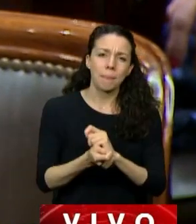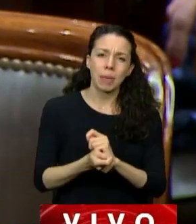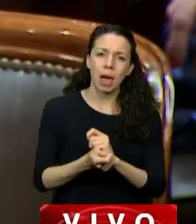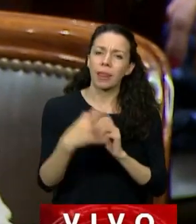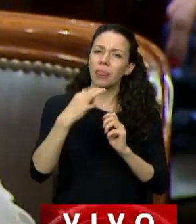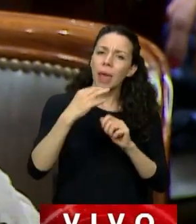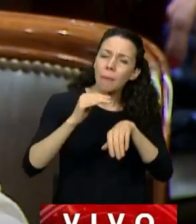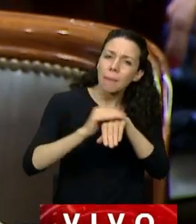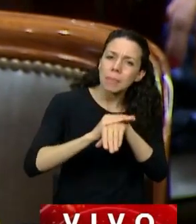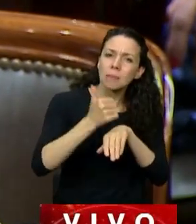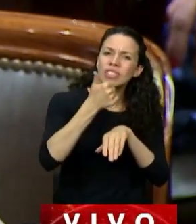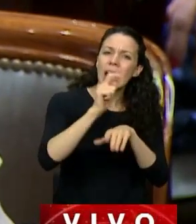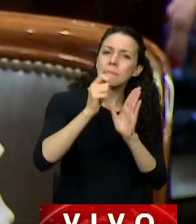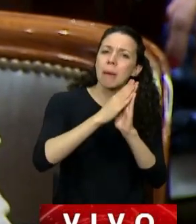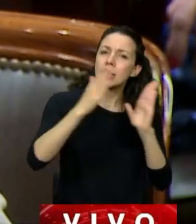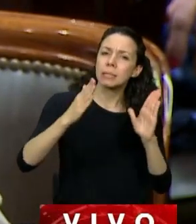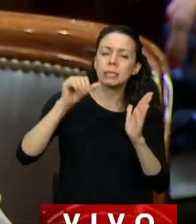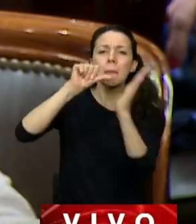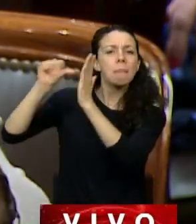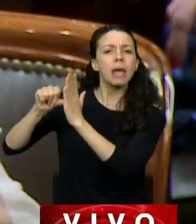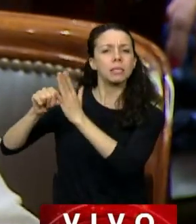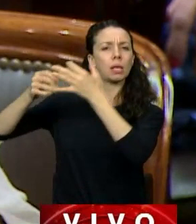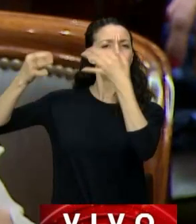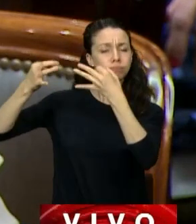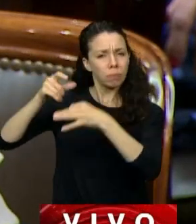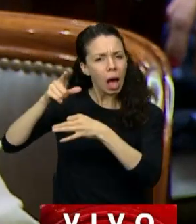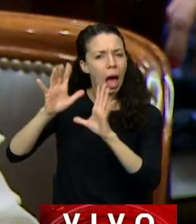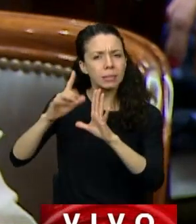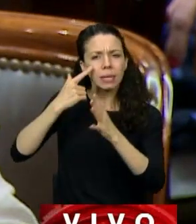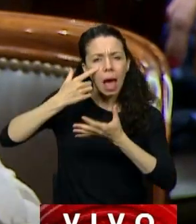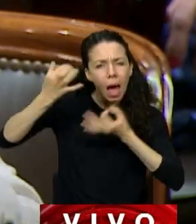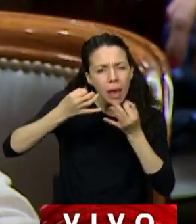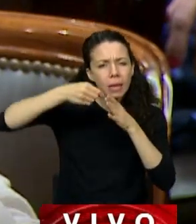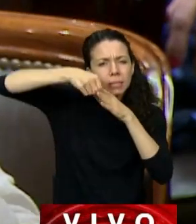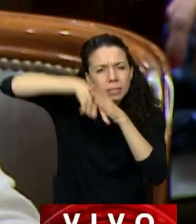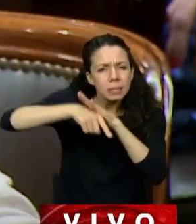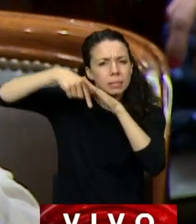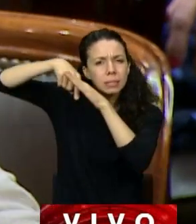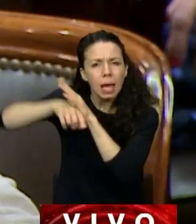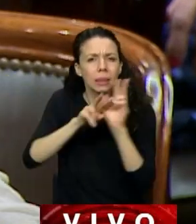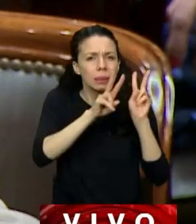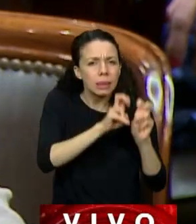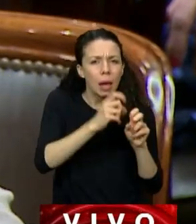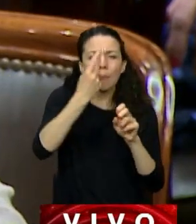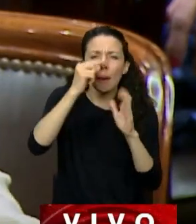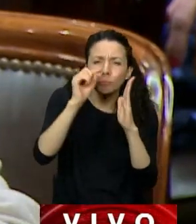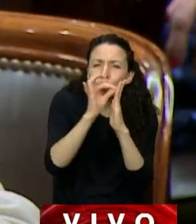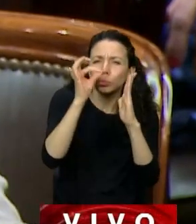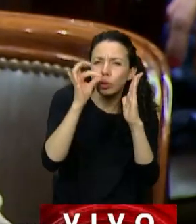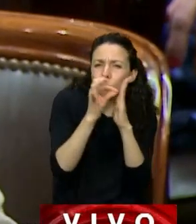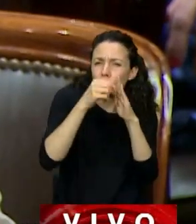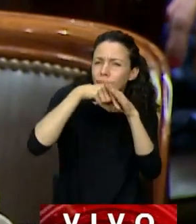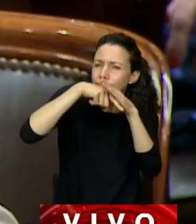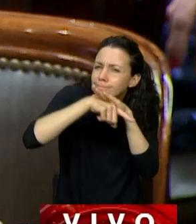en 6 meses, como hacen los países serios, estudiando y analizando cada uno de los temas del presupuesto punto por punto.